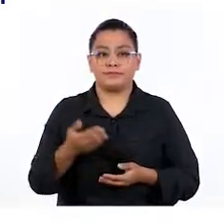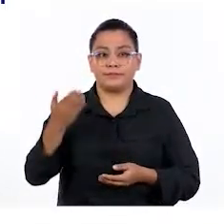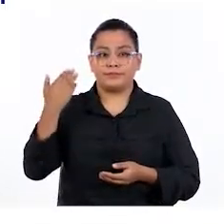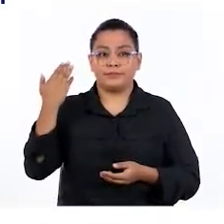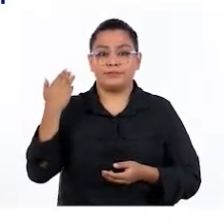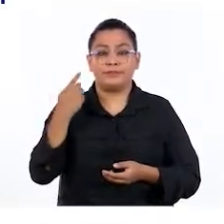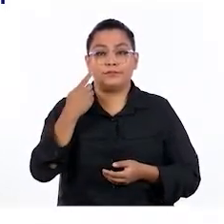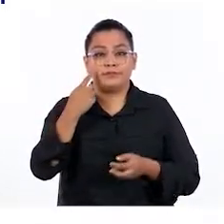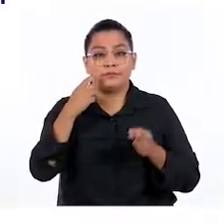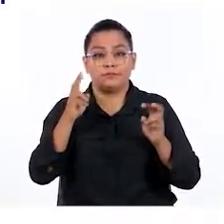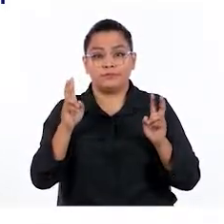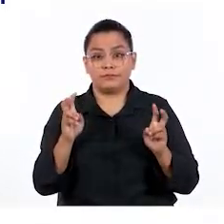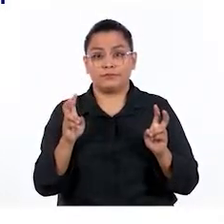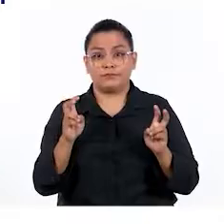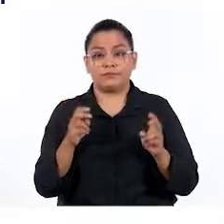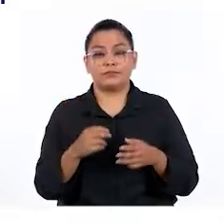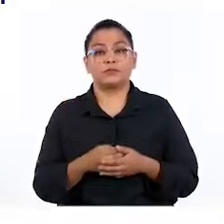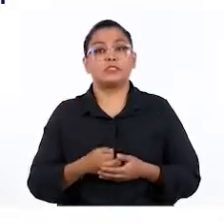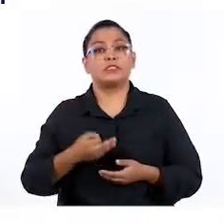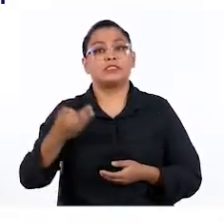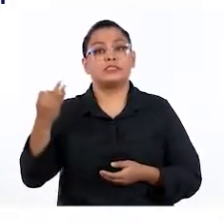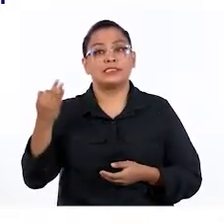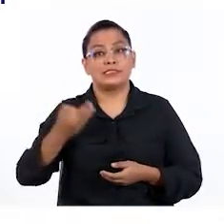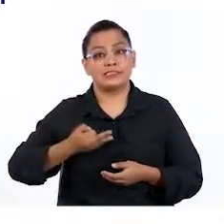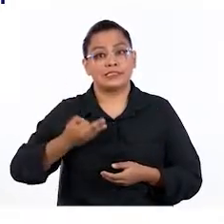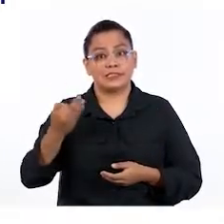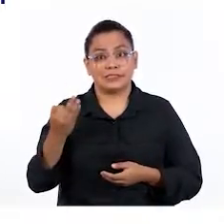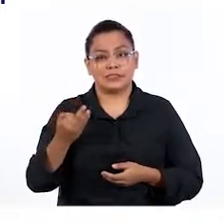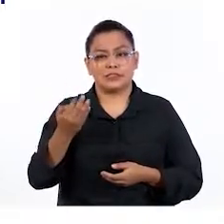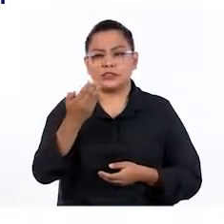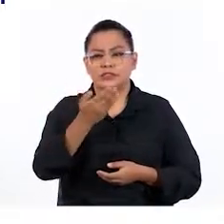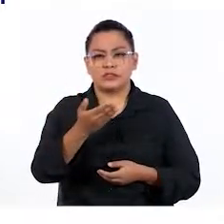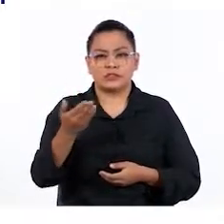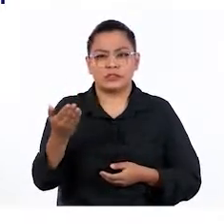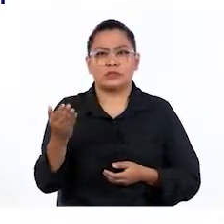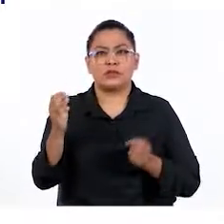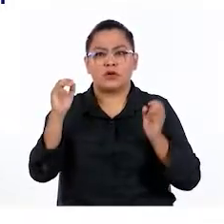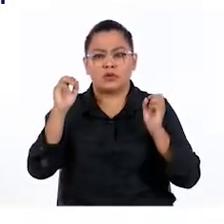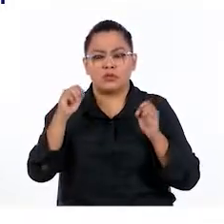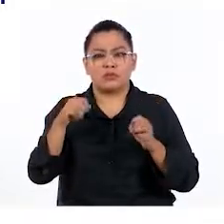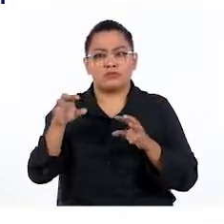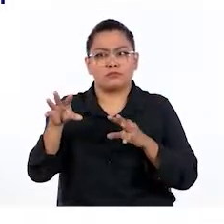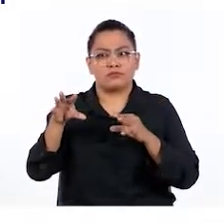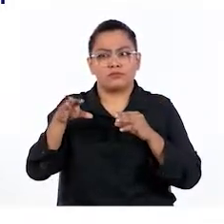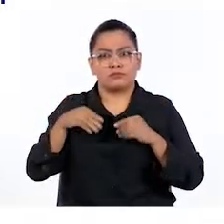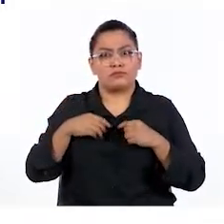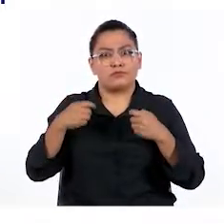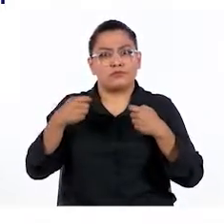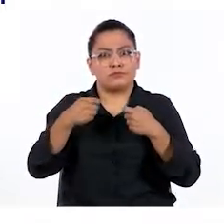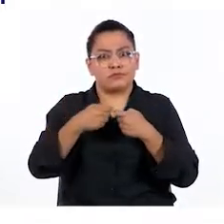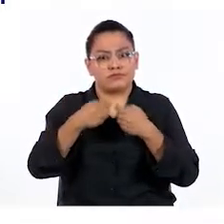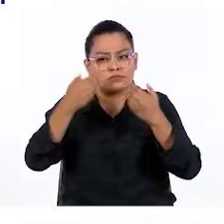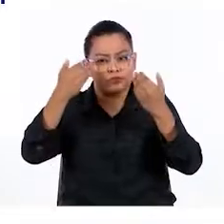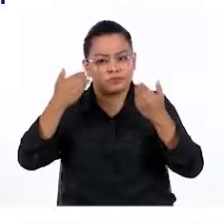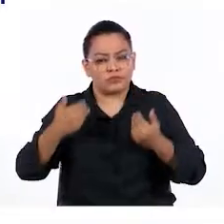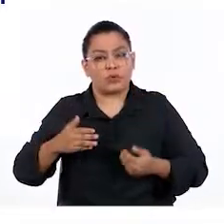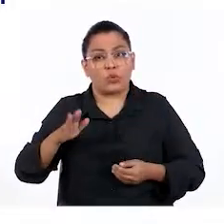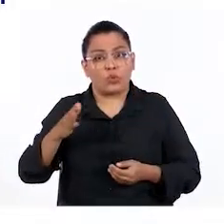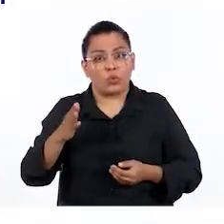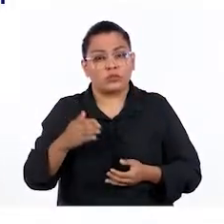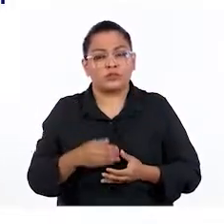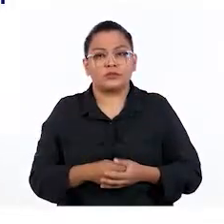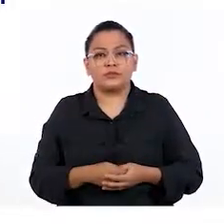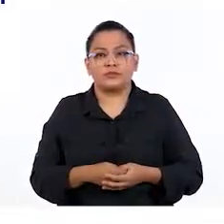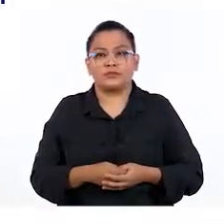Anteriormente habíamos hablado que requerimos algunos componentes para poder obtener energía biológicamente útil, y entre